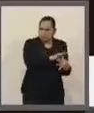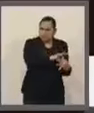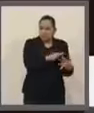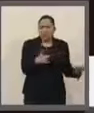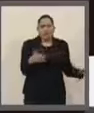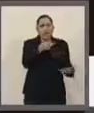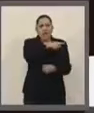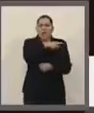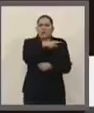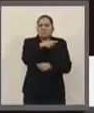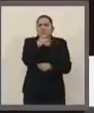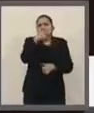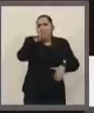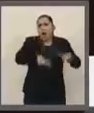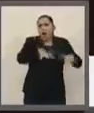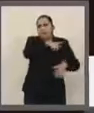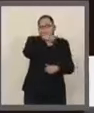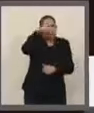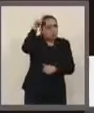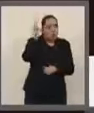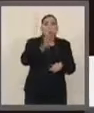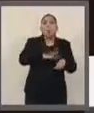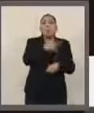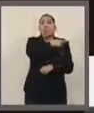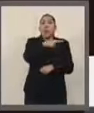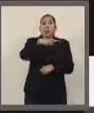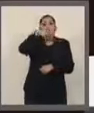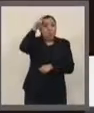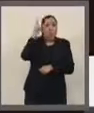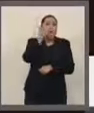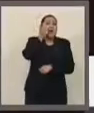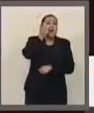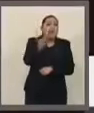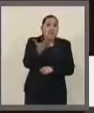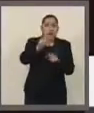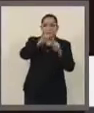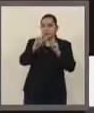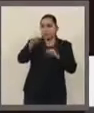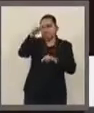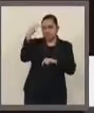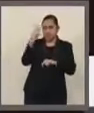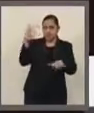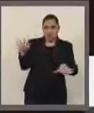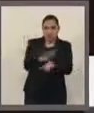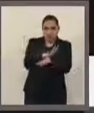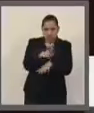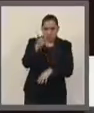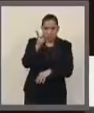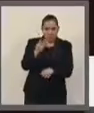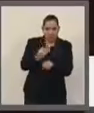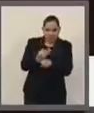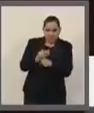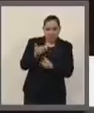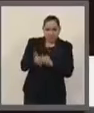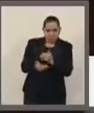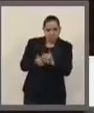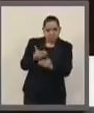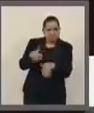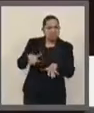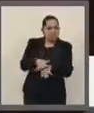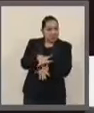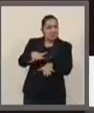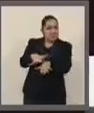que piensa cambiar el país y lo está haciendo. Porque todo aquel que se ha planteado una